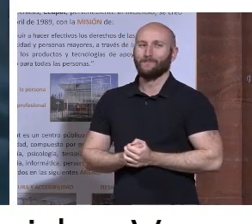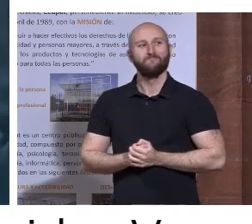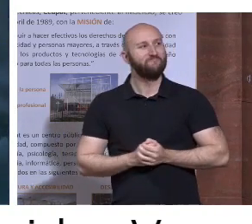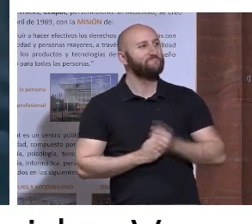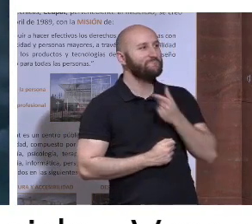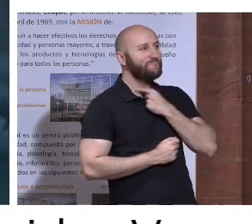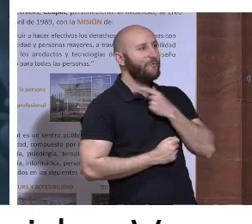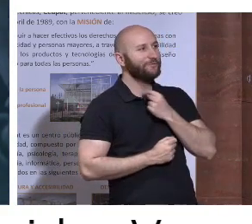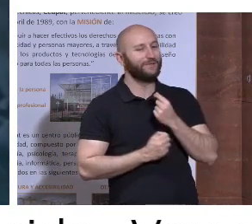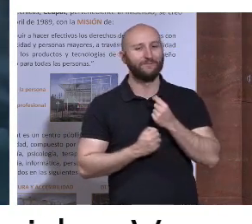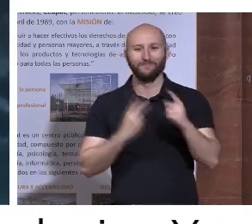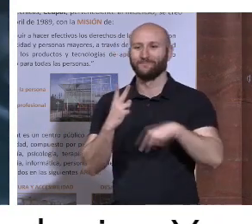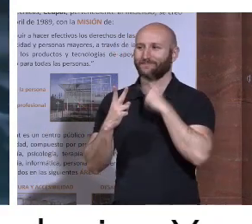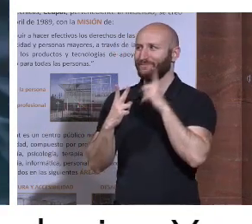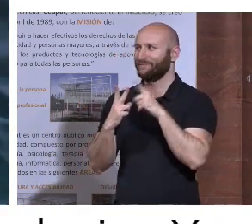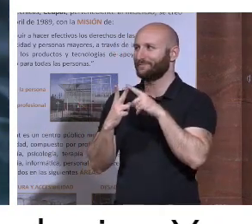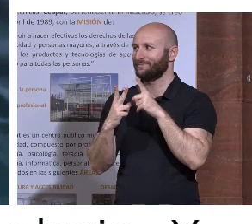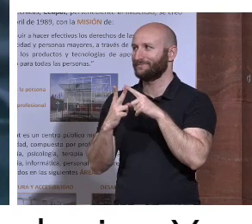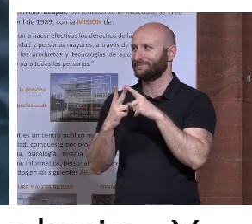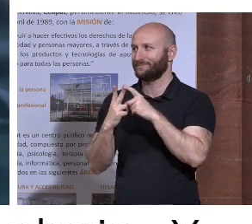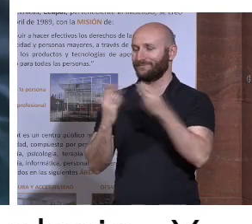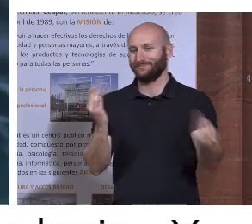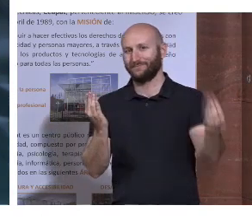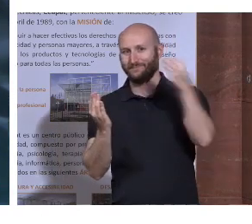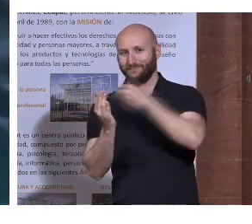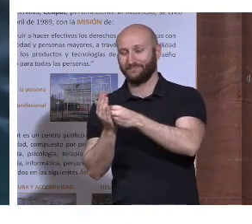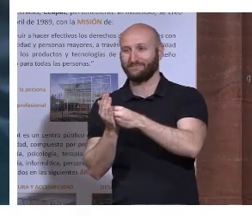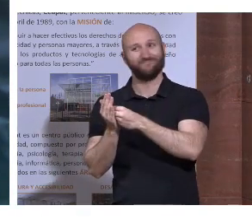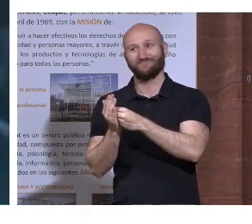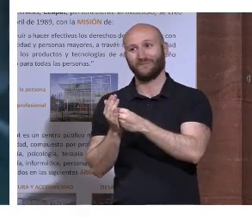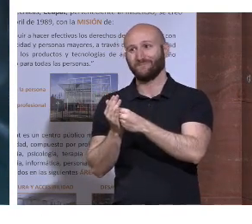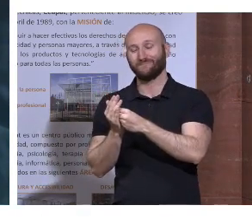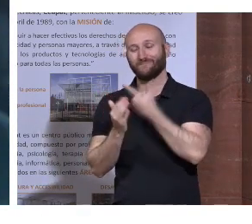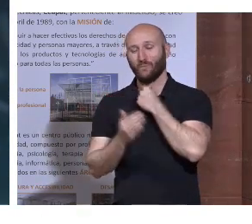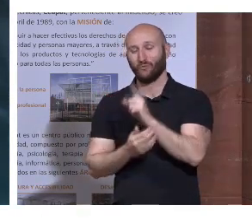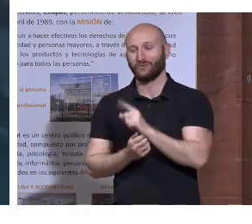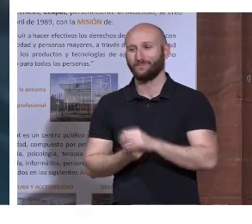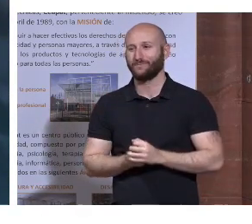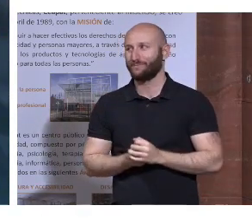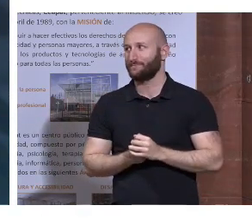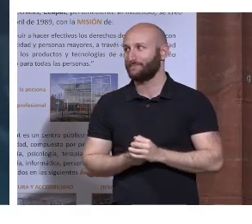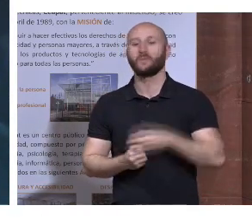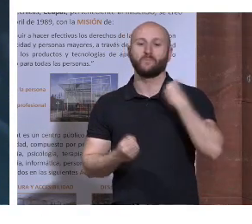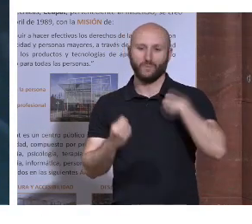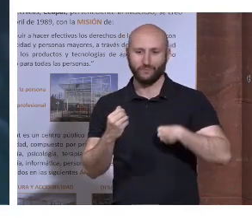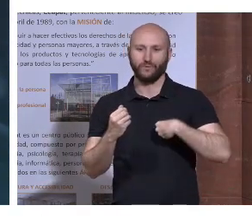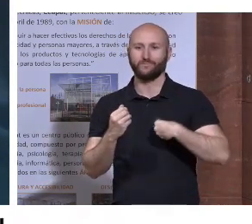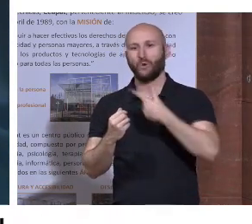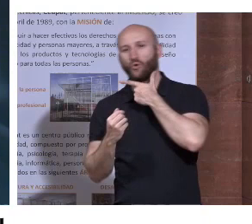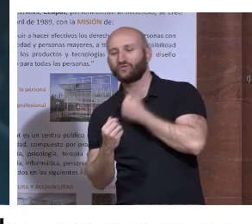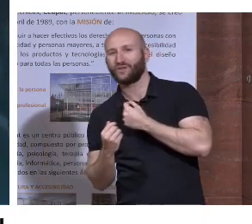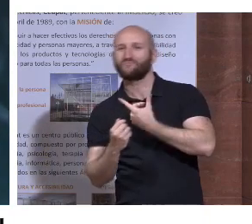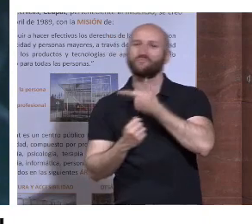Me gusta. La siguiente, me lo dejas en la mano y dices, no me gusta. ¿Vale? Y lo mismo, me gusta, no me